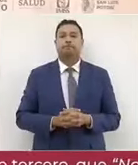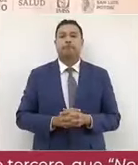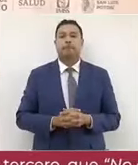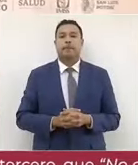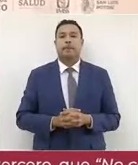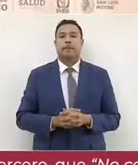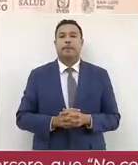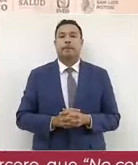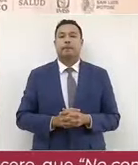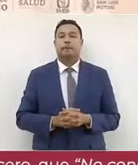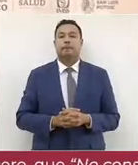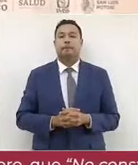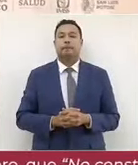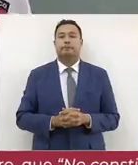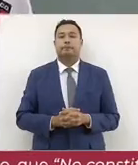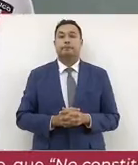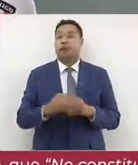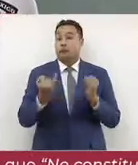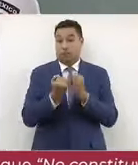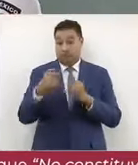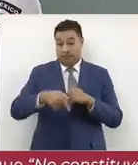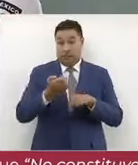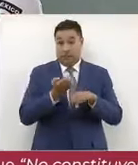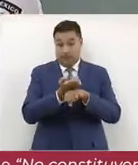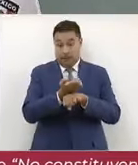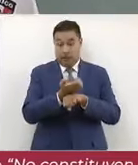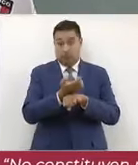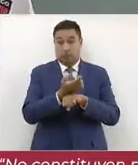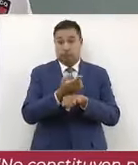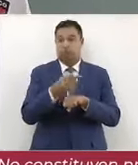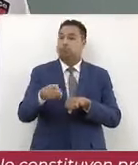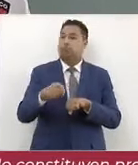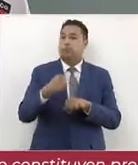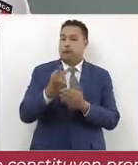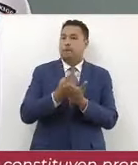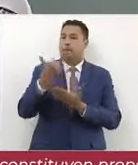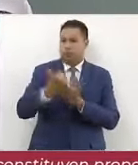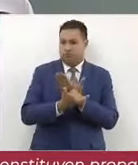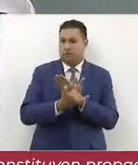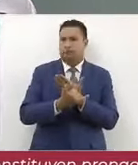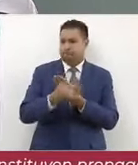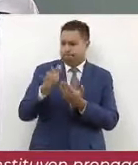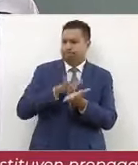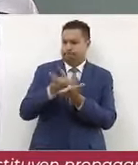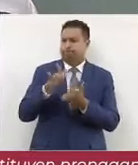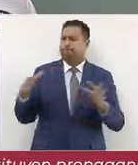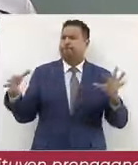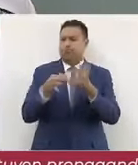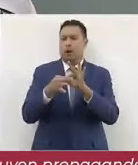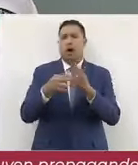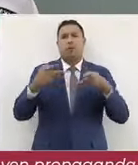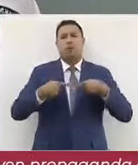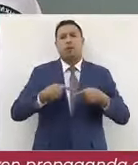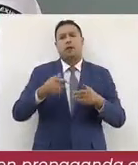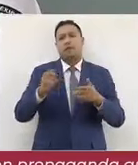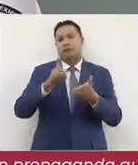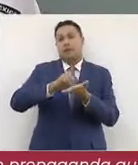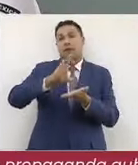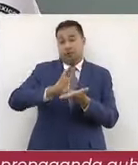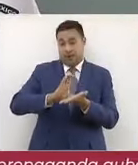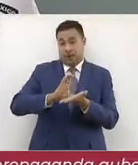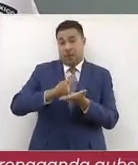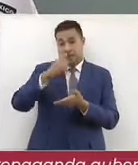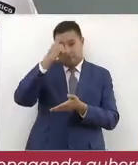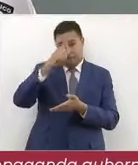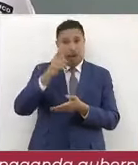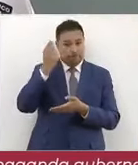Nos unimos como estado a este gran proyecto de las personas con discapacidad para que